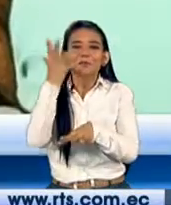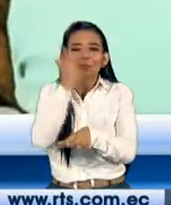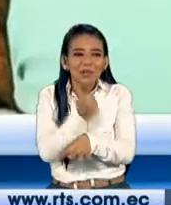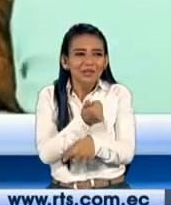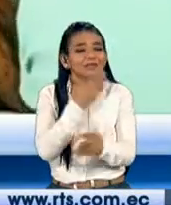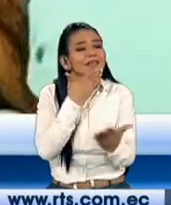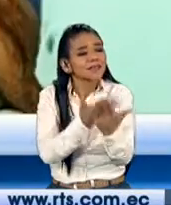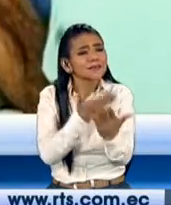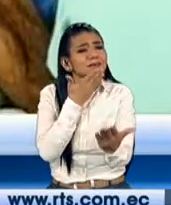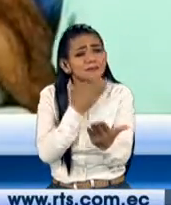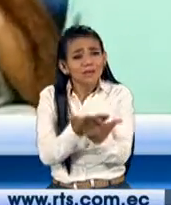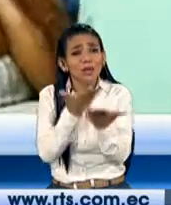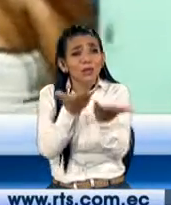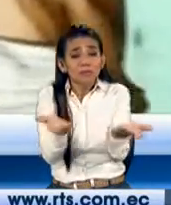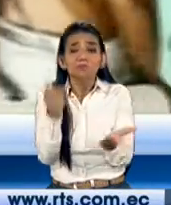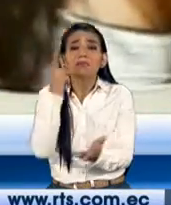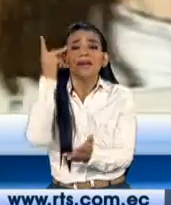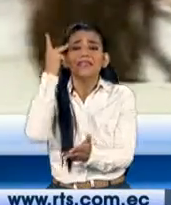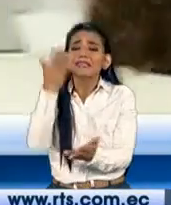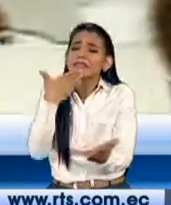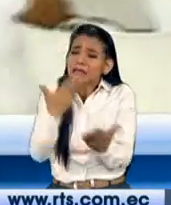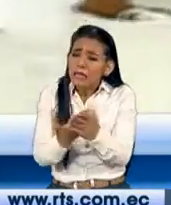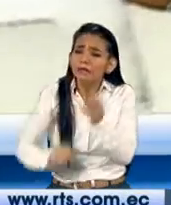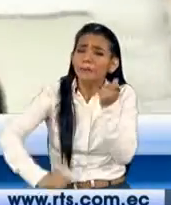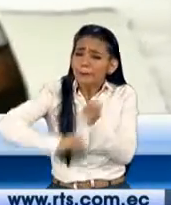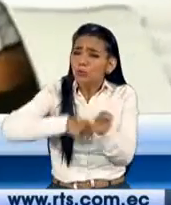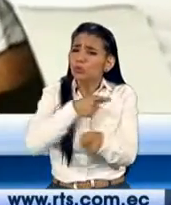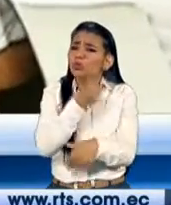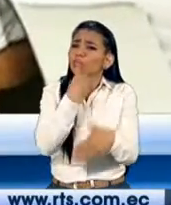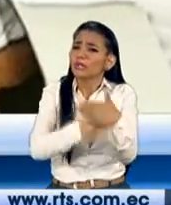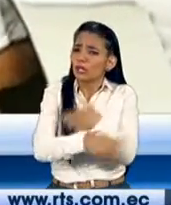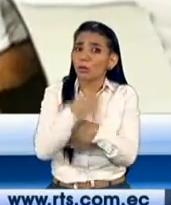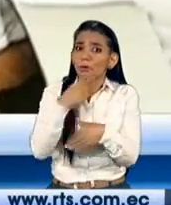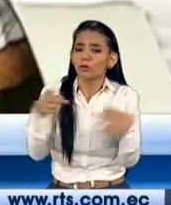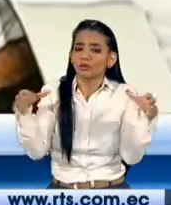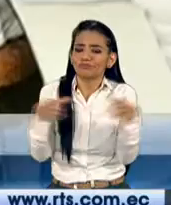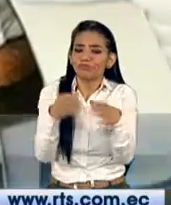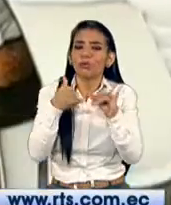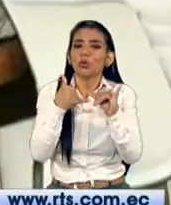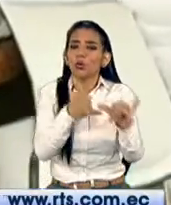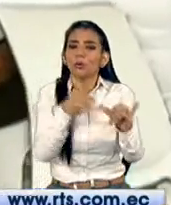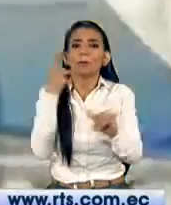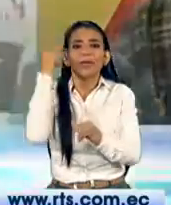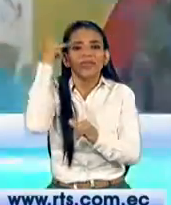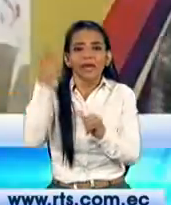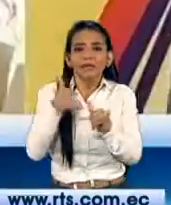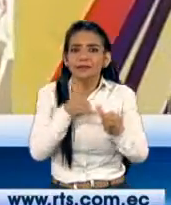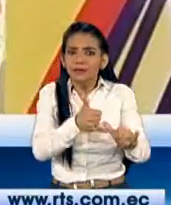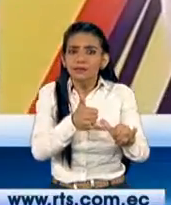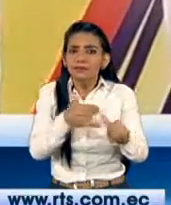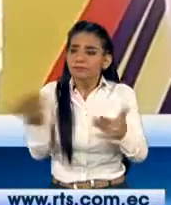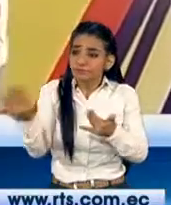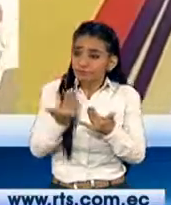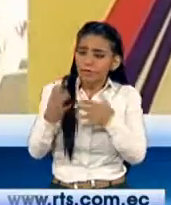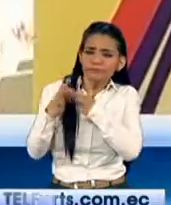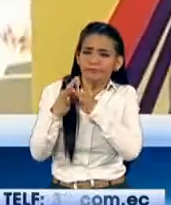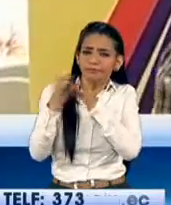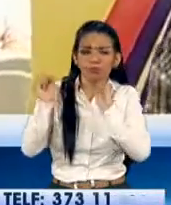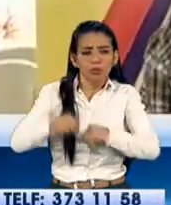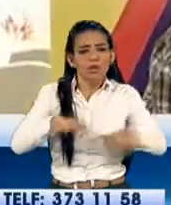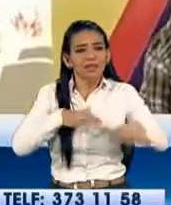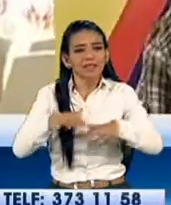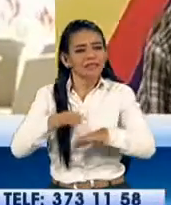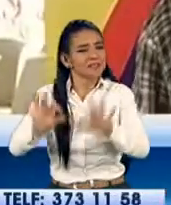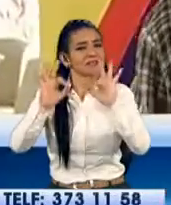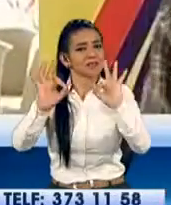las gracias a los padres de familia que estuvieron apoyando en esto, porque se conformó un club de padres para que justamente con nosotros podamos realizar este tipo de